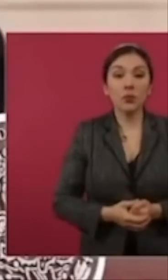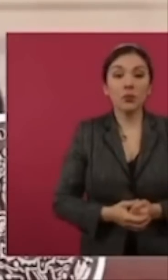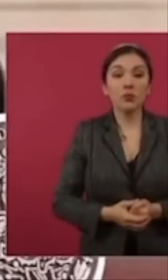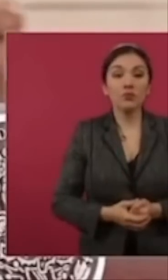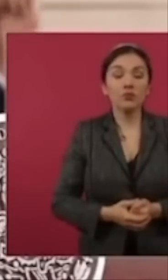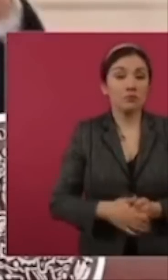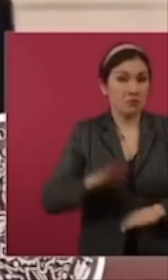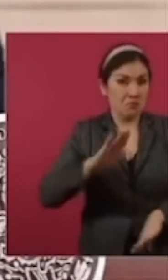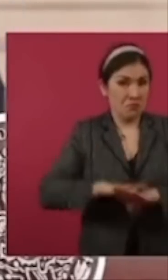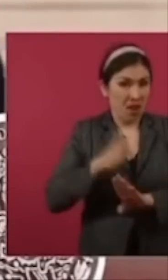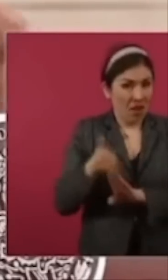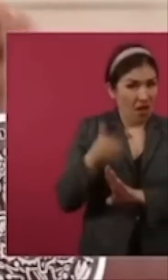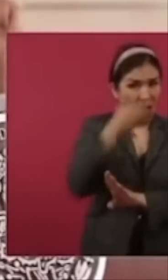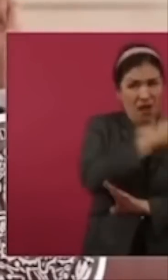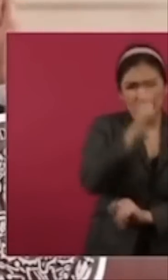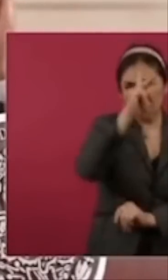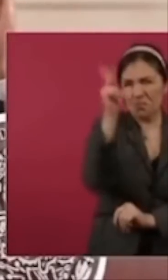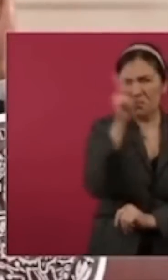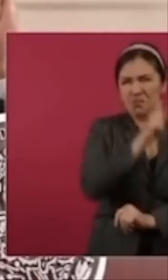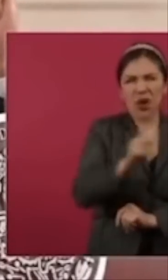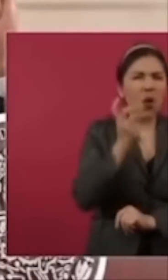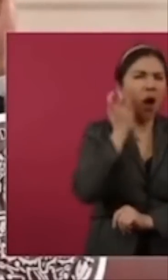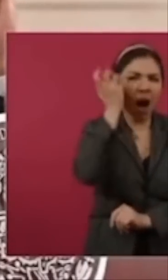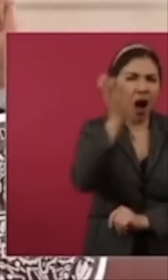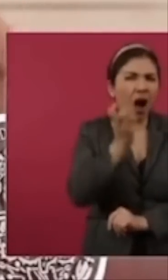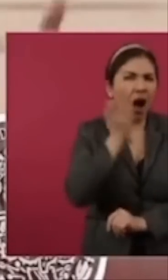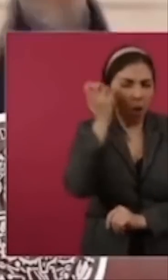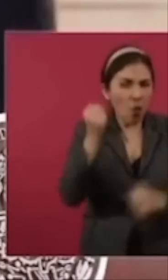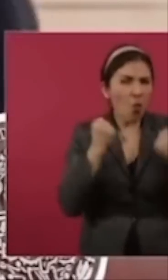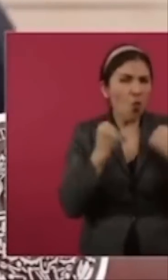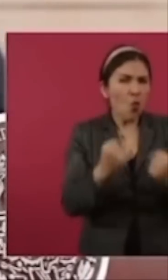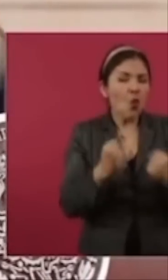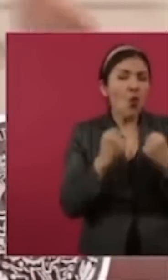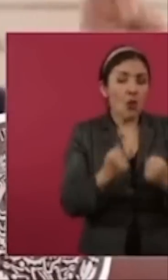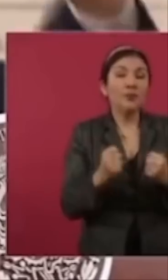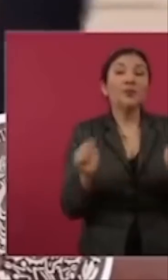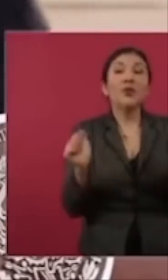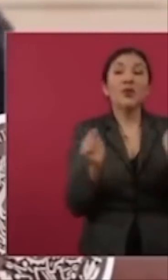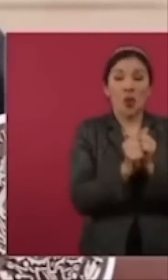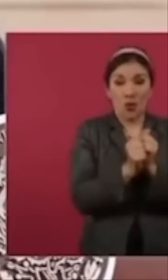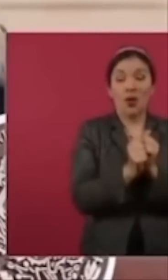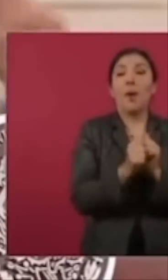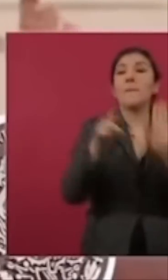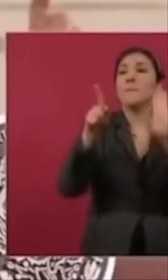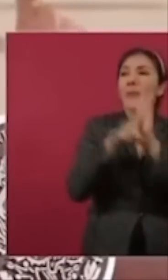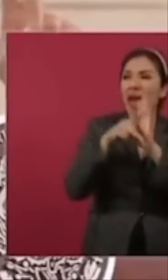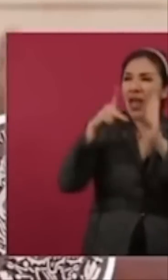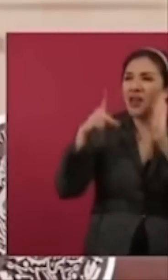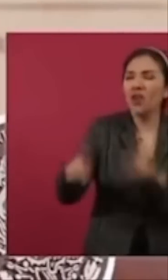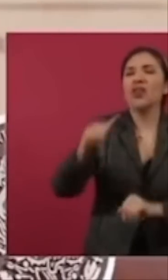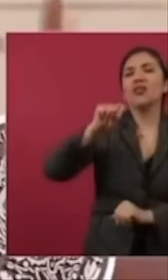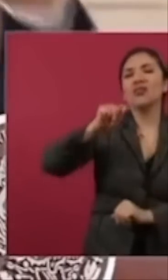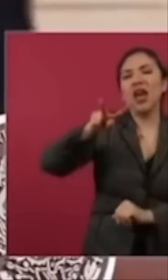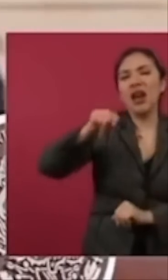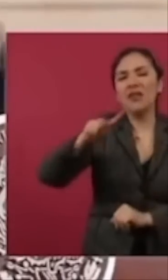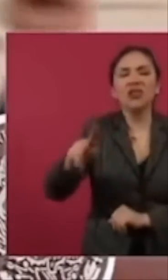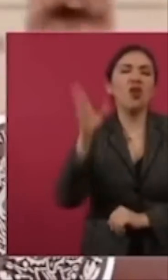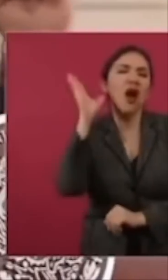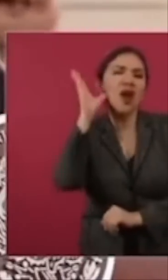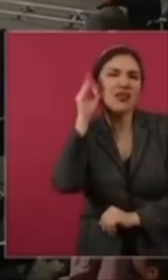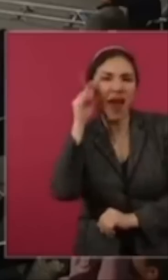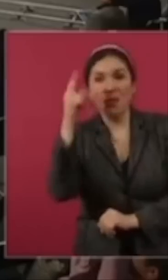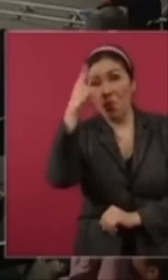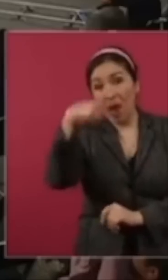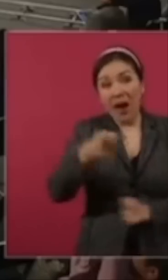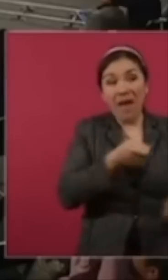al extremo del abuso, de que con los medios de información, de